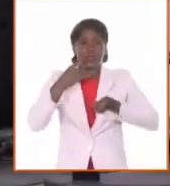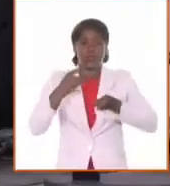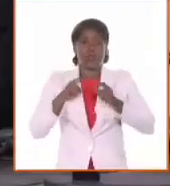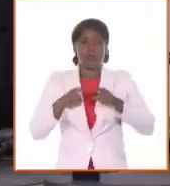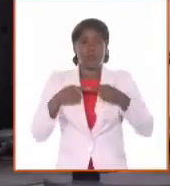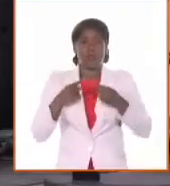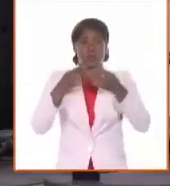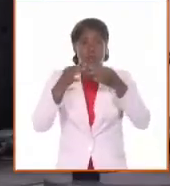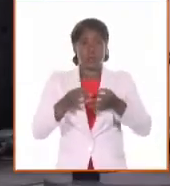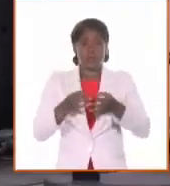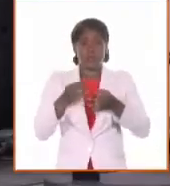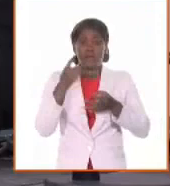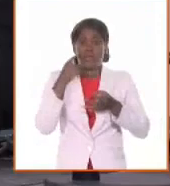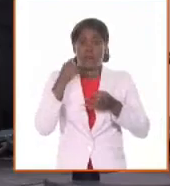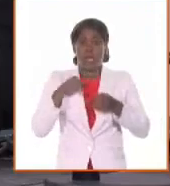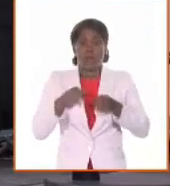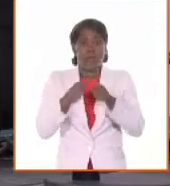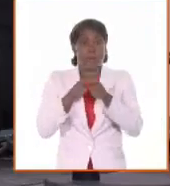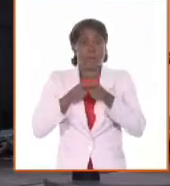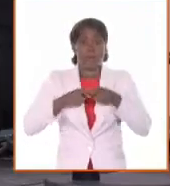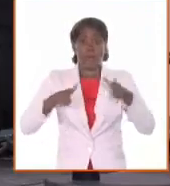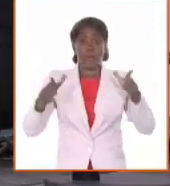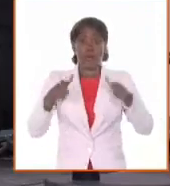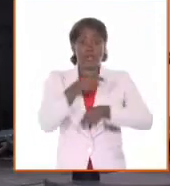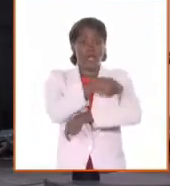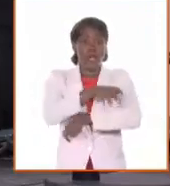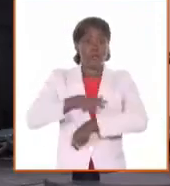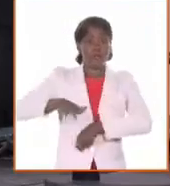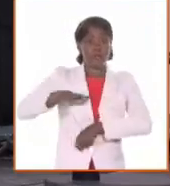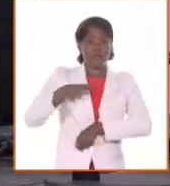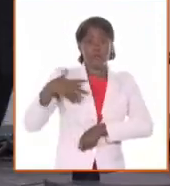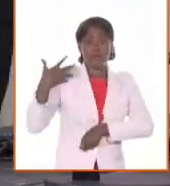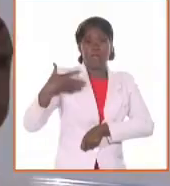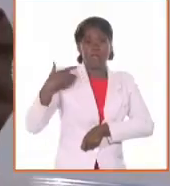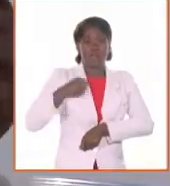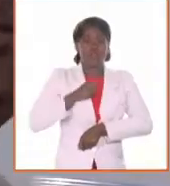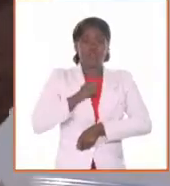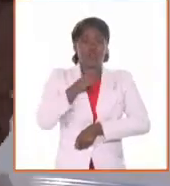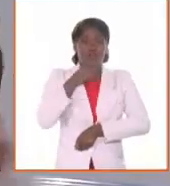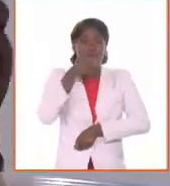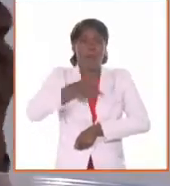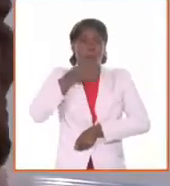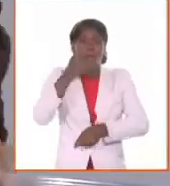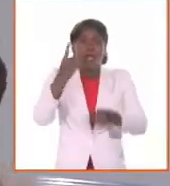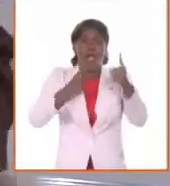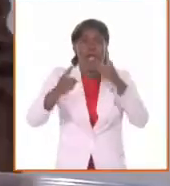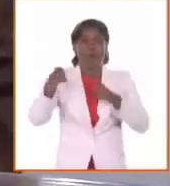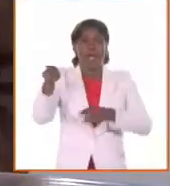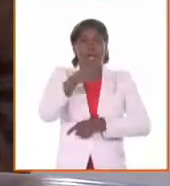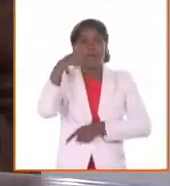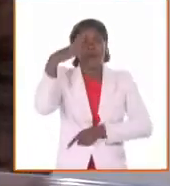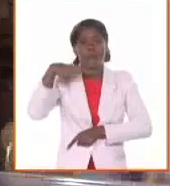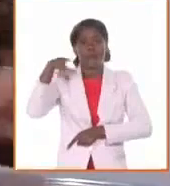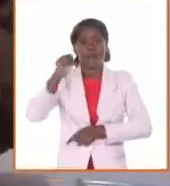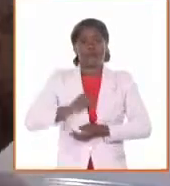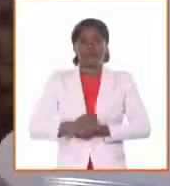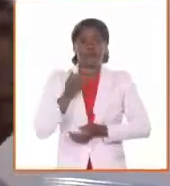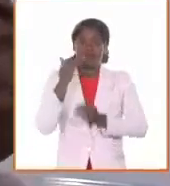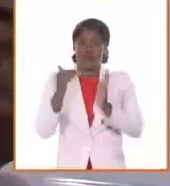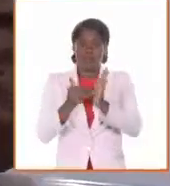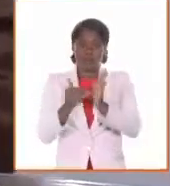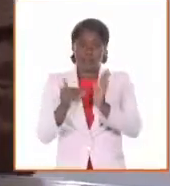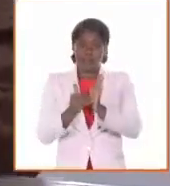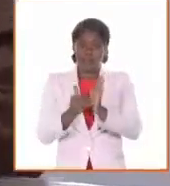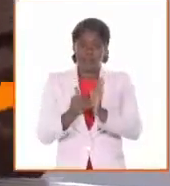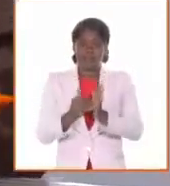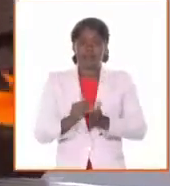todas estas opiniones que se han recibido en la jornada de hoy que usted pudiera explicar las buenas tardes noches ya que